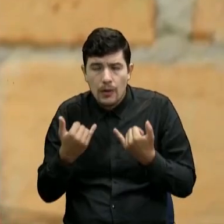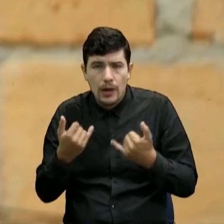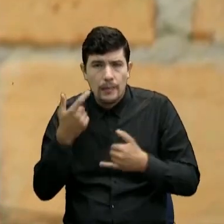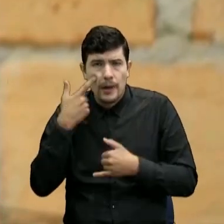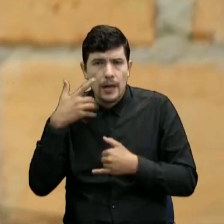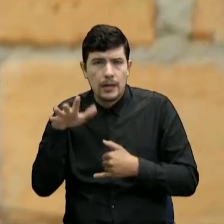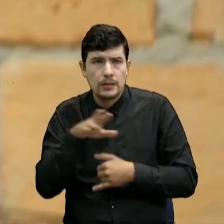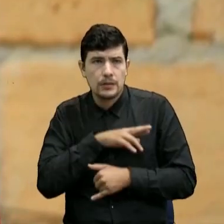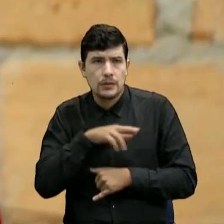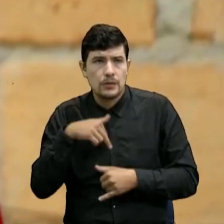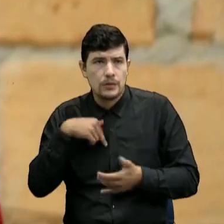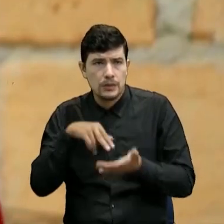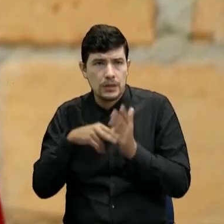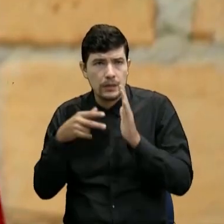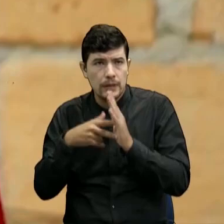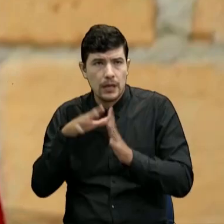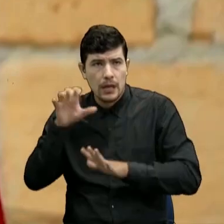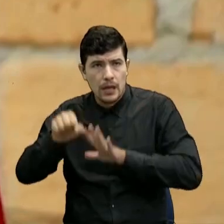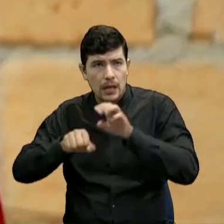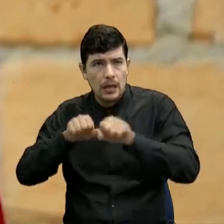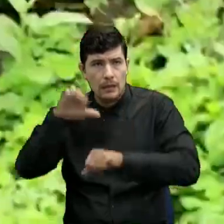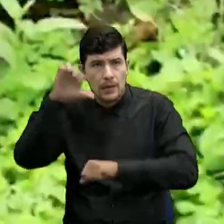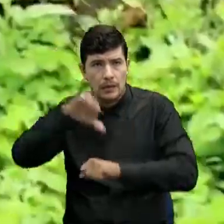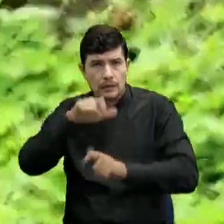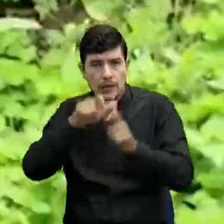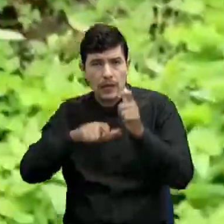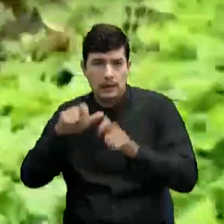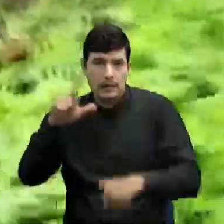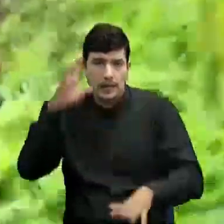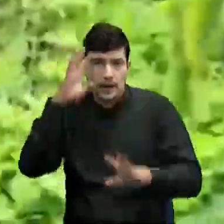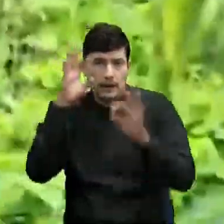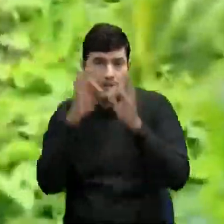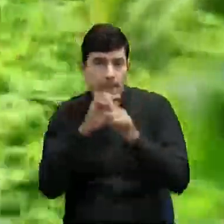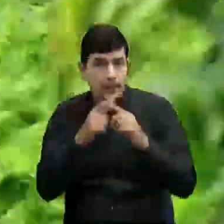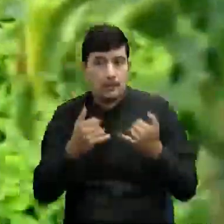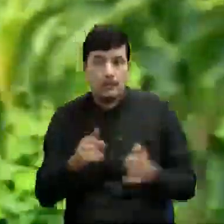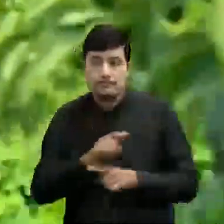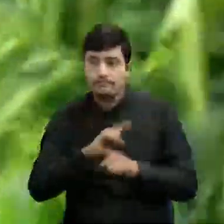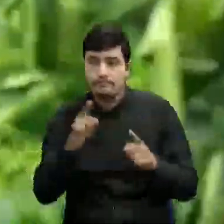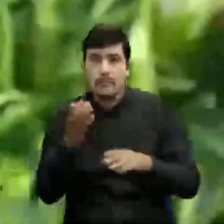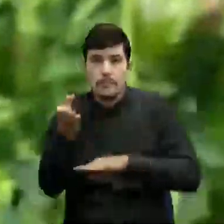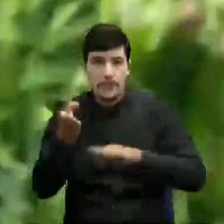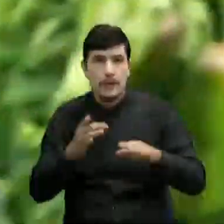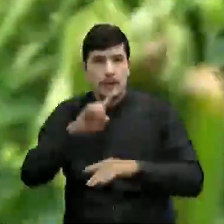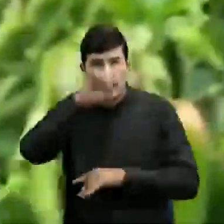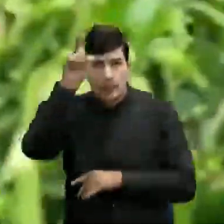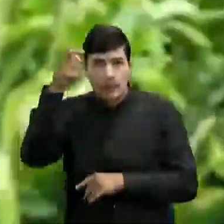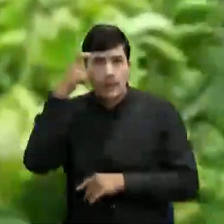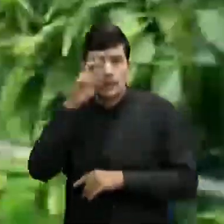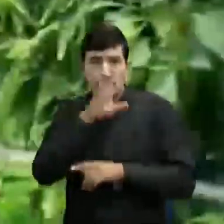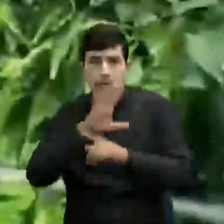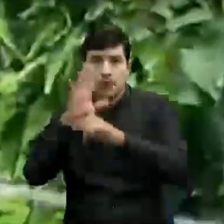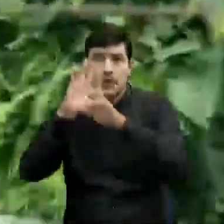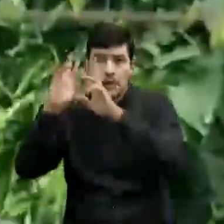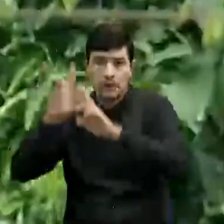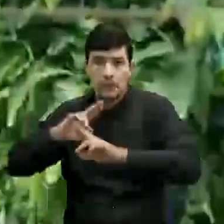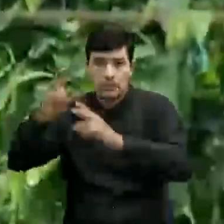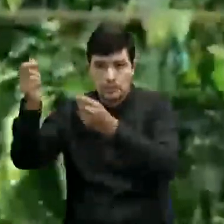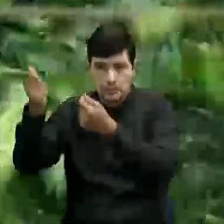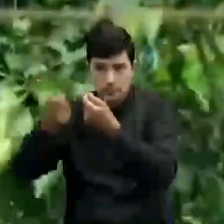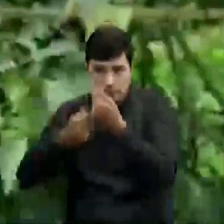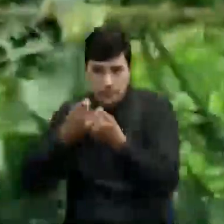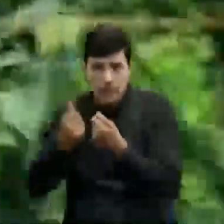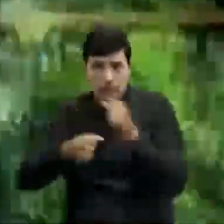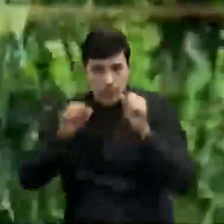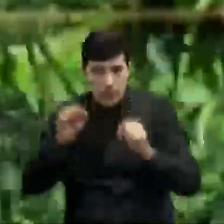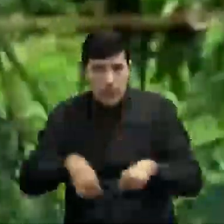usurpadores de tierra como gente de mala fe ellos piden al gobierno nacional que les reconozcan algo de dinero para poder seguir subsistiendo